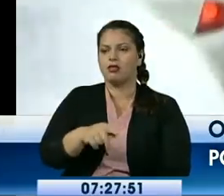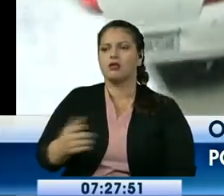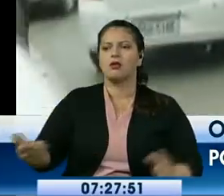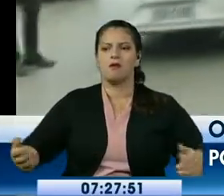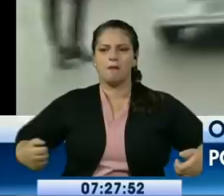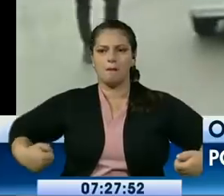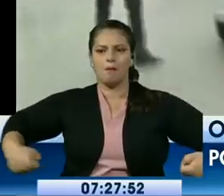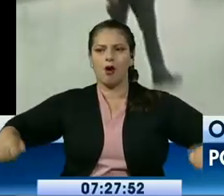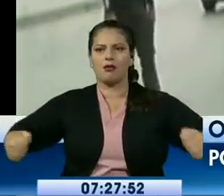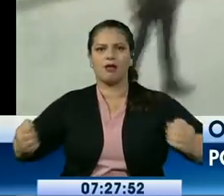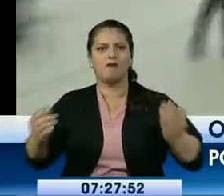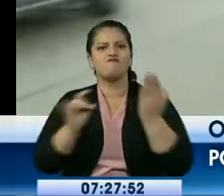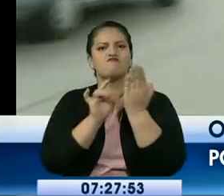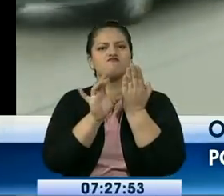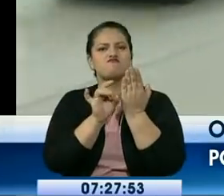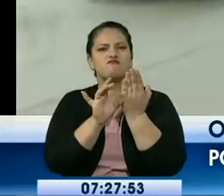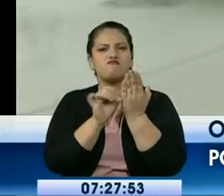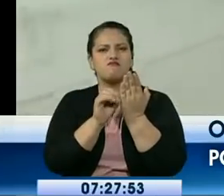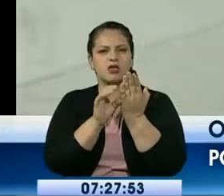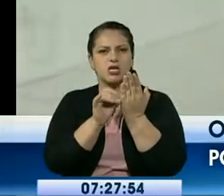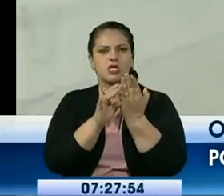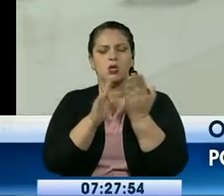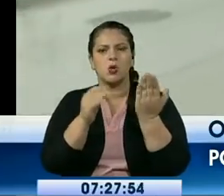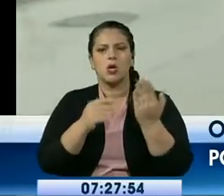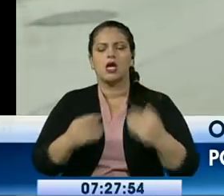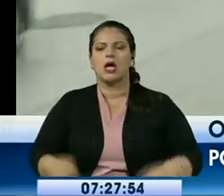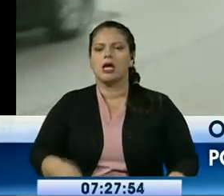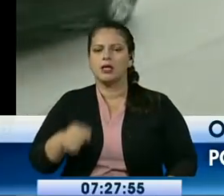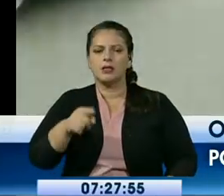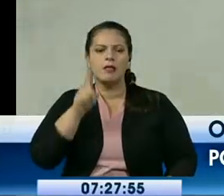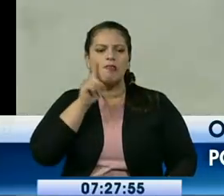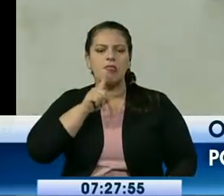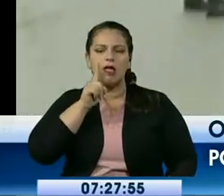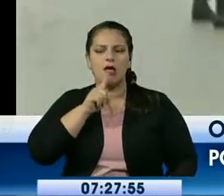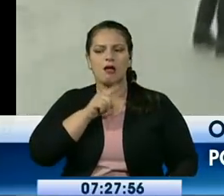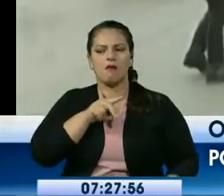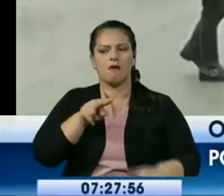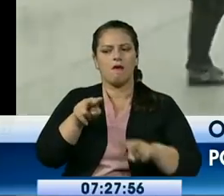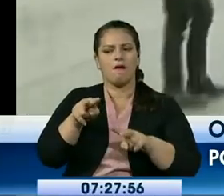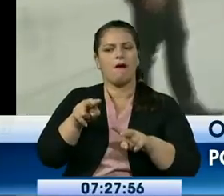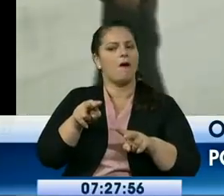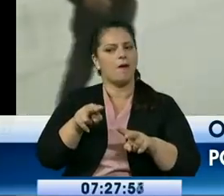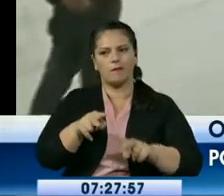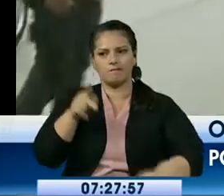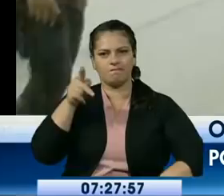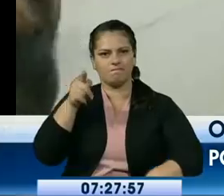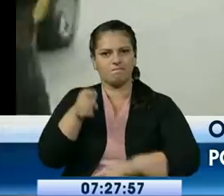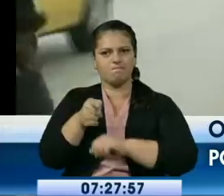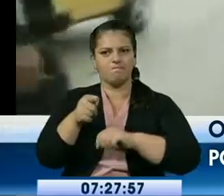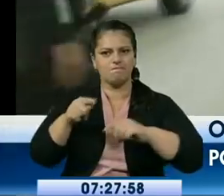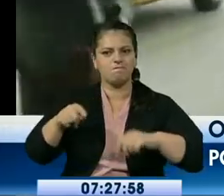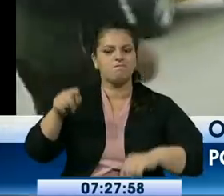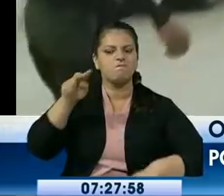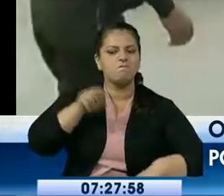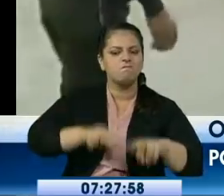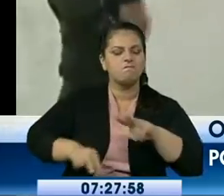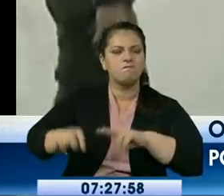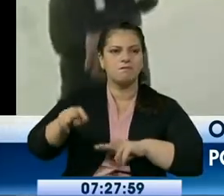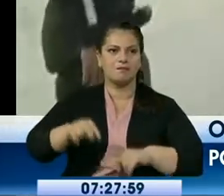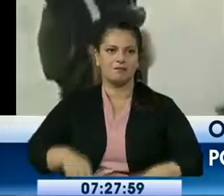acá. Ventajosamente estamos en coordinación con otros distritos y otros circuitos para hacer operativos